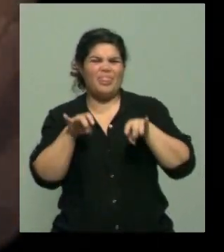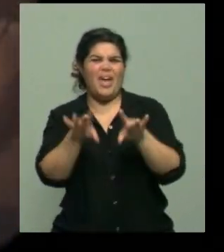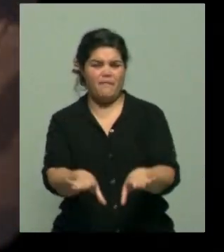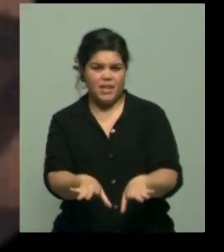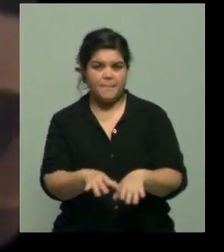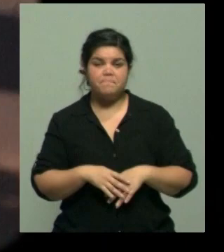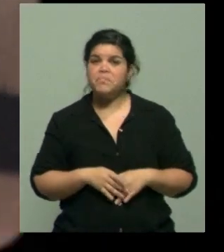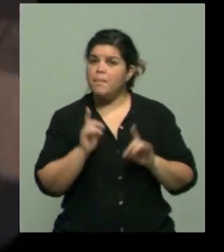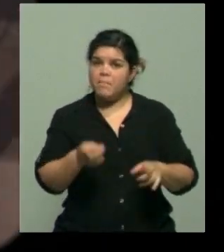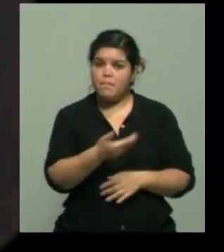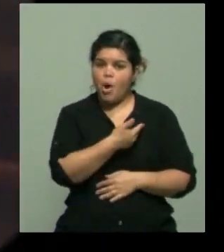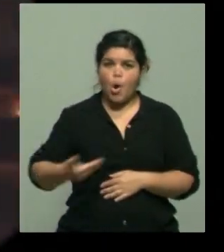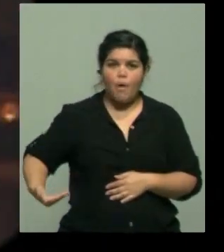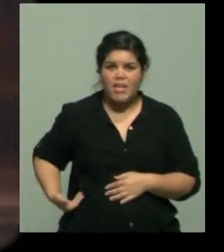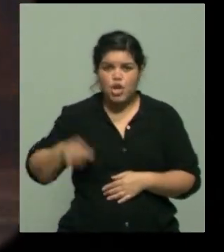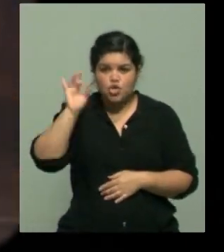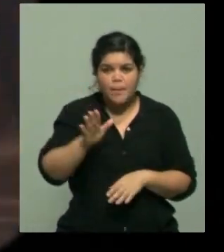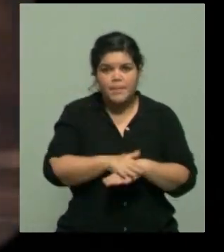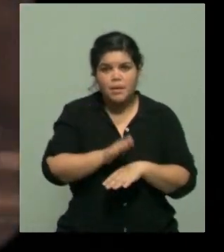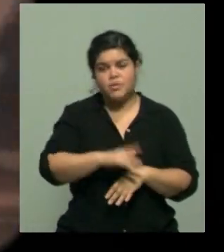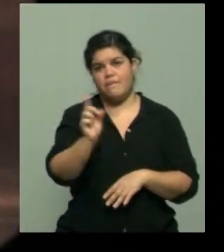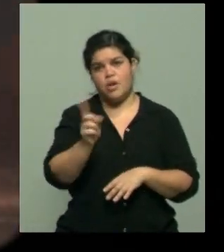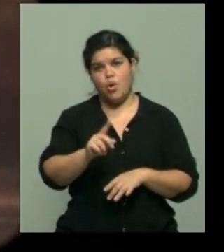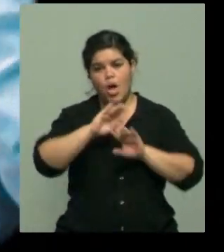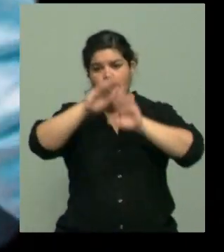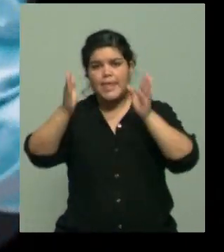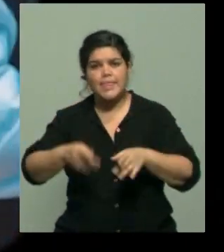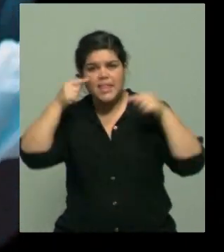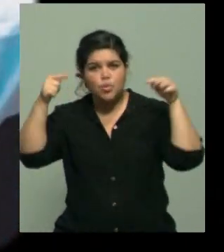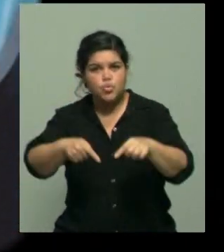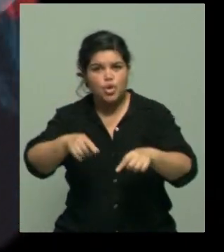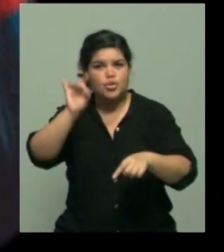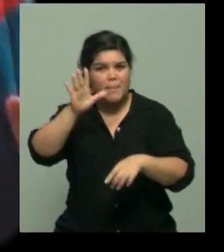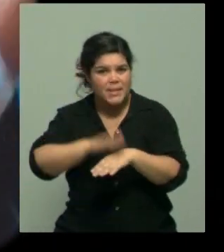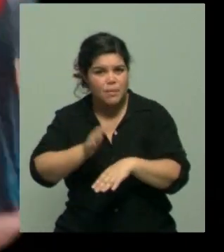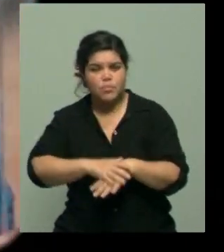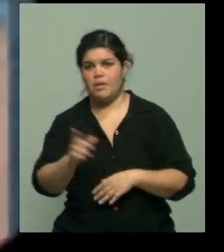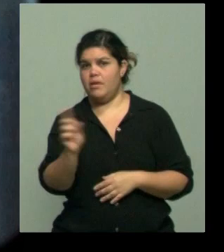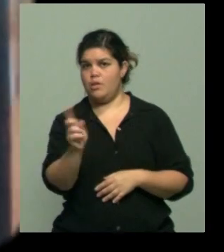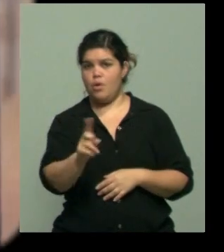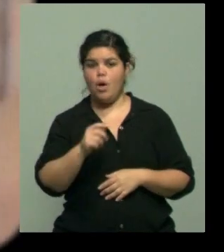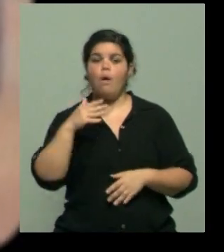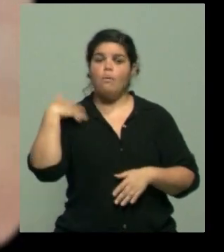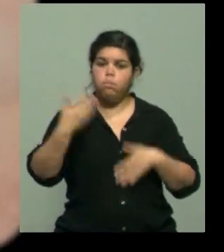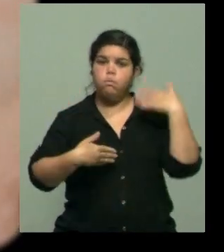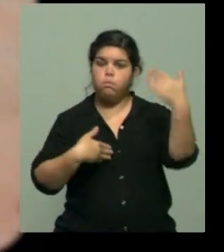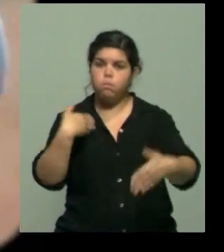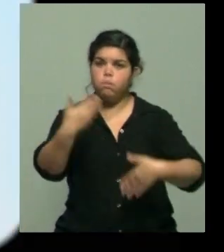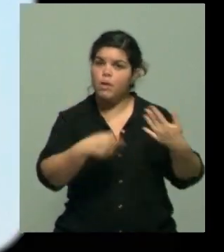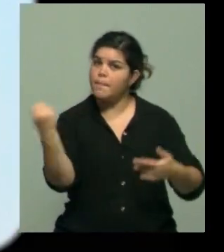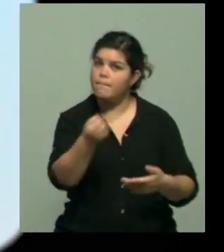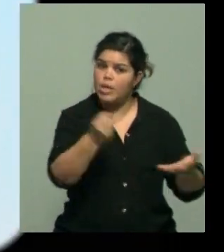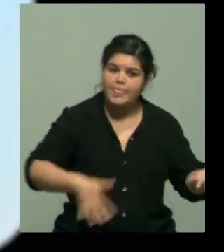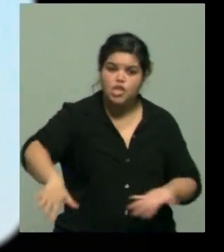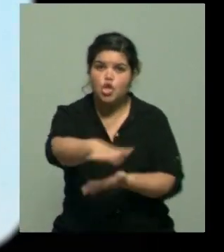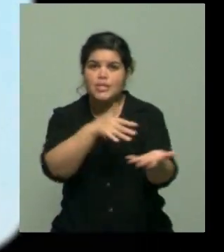un gobierno o incluso de una institución, y los problemas y desafíos a los que se enfrentan comenzarán a solucionarse cuando nuestra